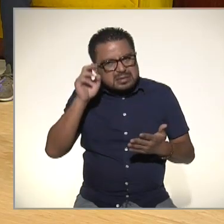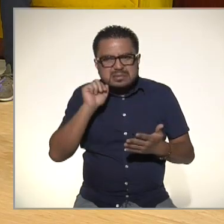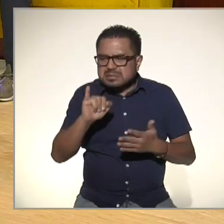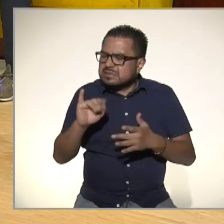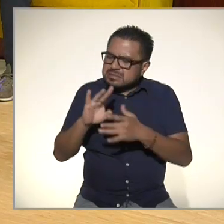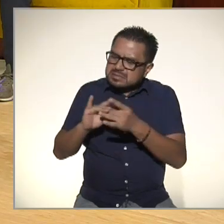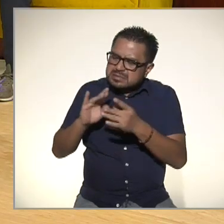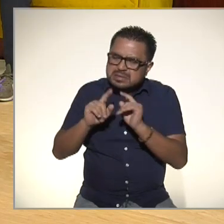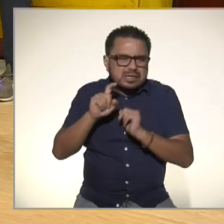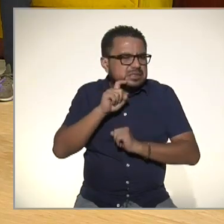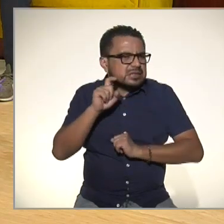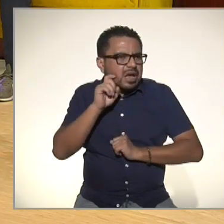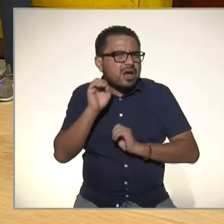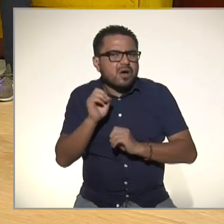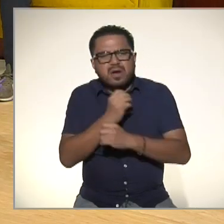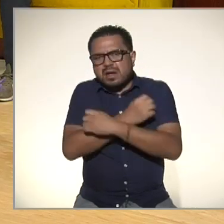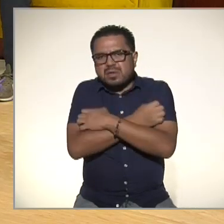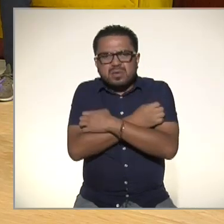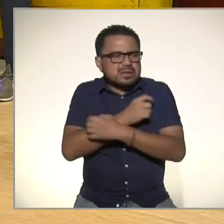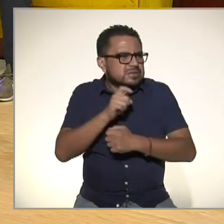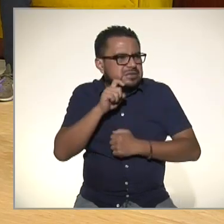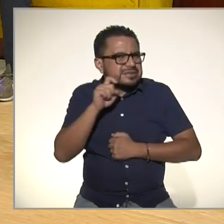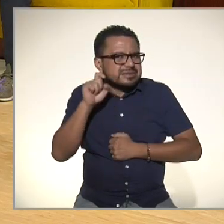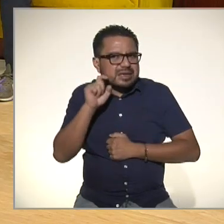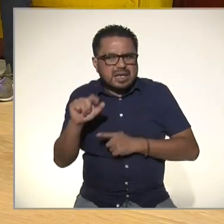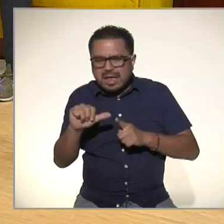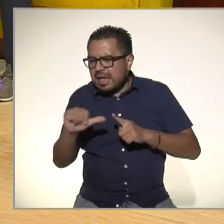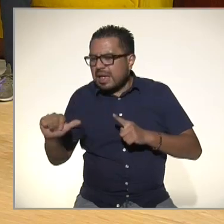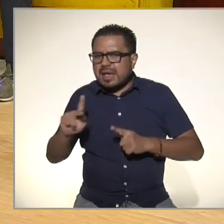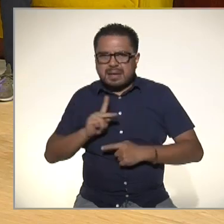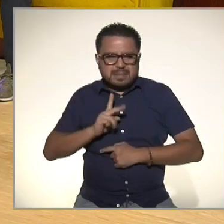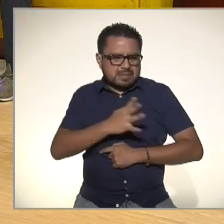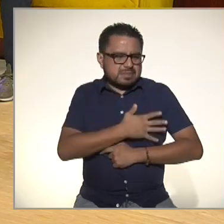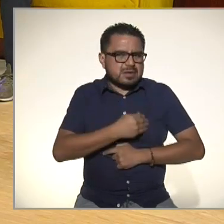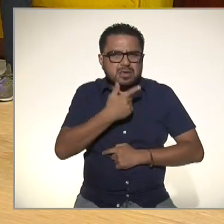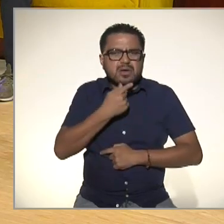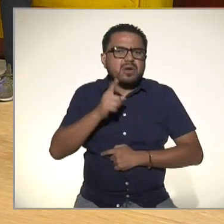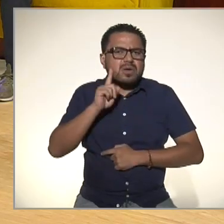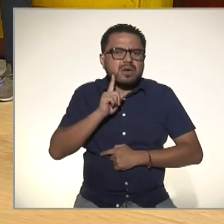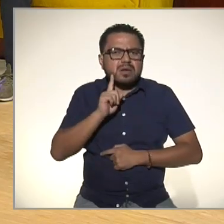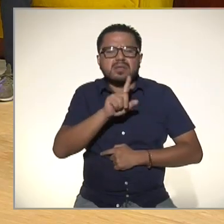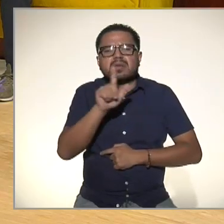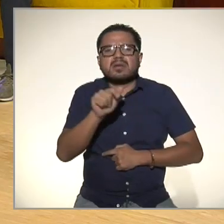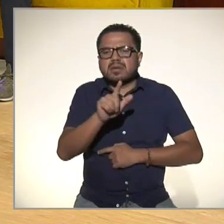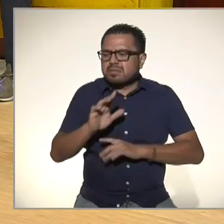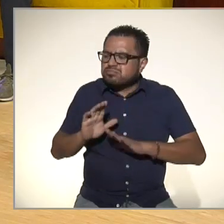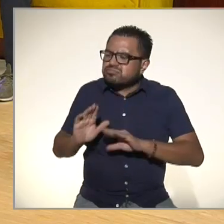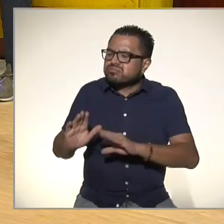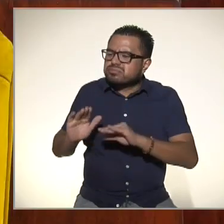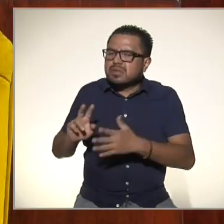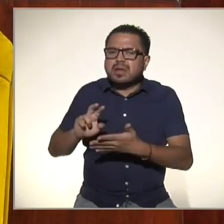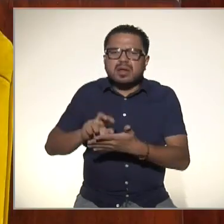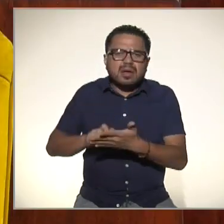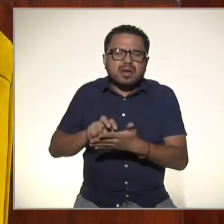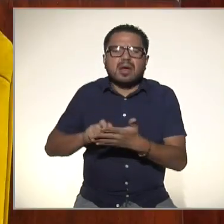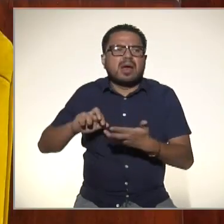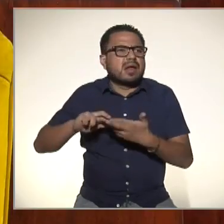de sexualidad o de educación sexual a nuestros hijos e hijas, los vamos a inducir a que tengan relaciones